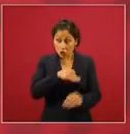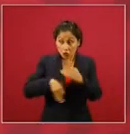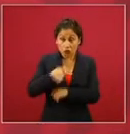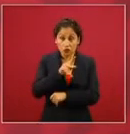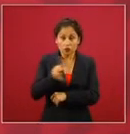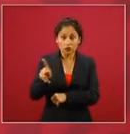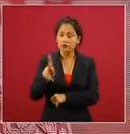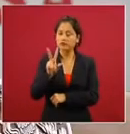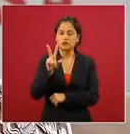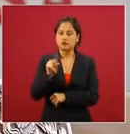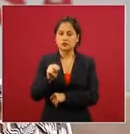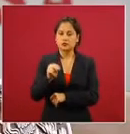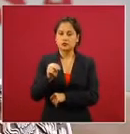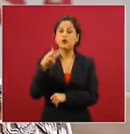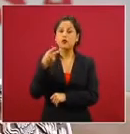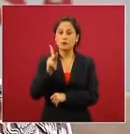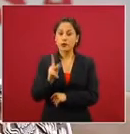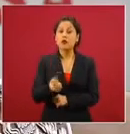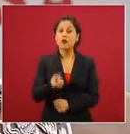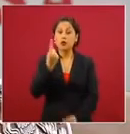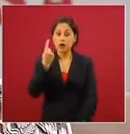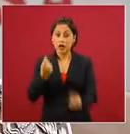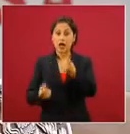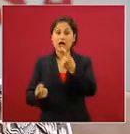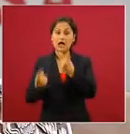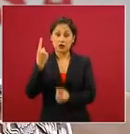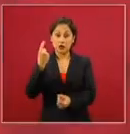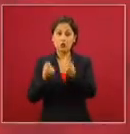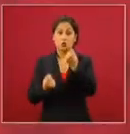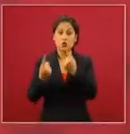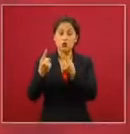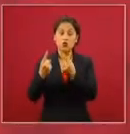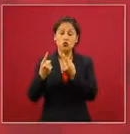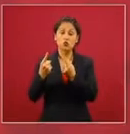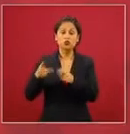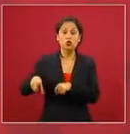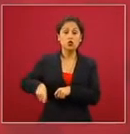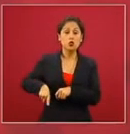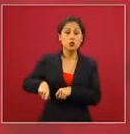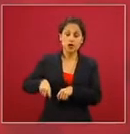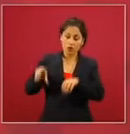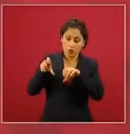pero tenían secuestrado al gobierno, tenían tomado el gobierno.